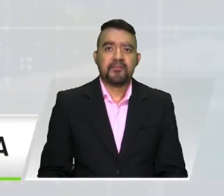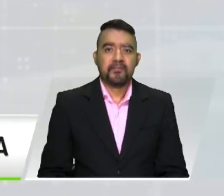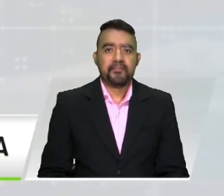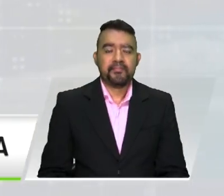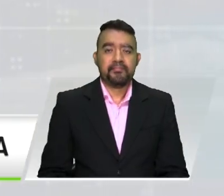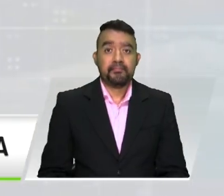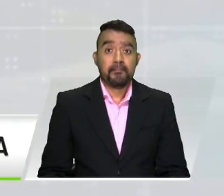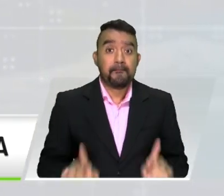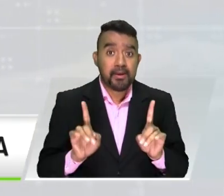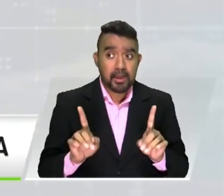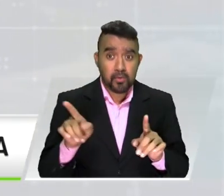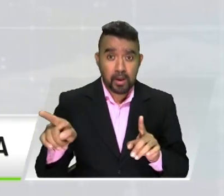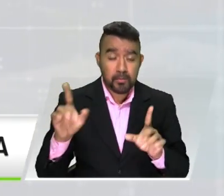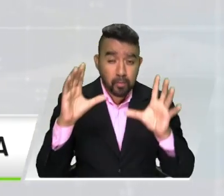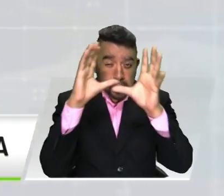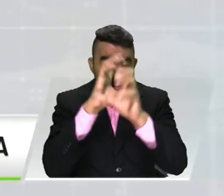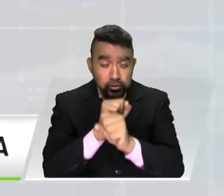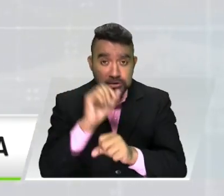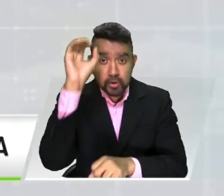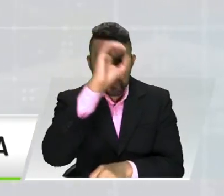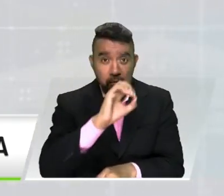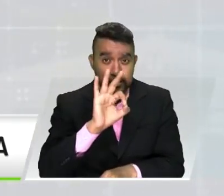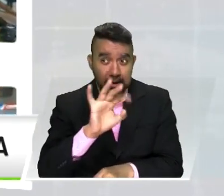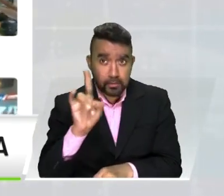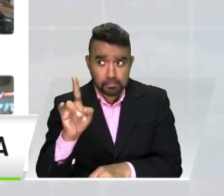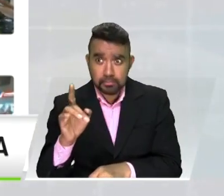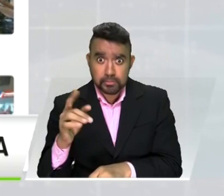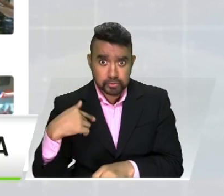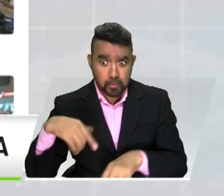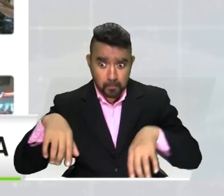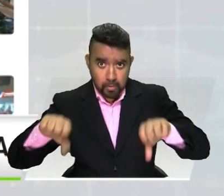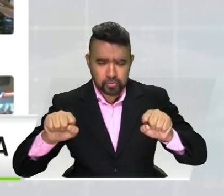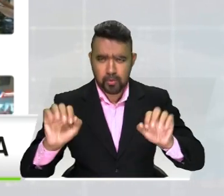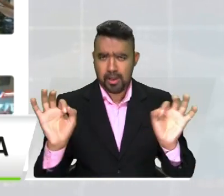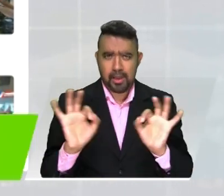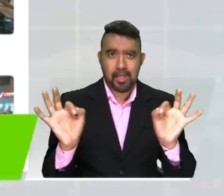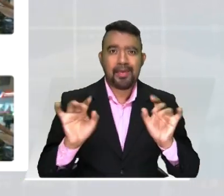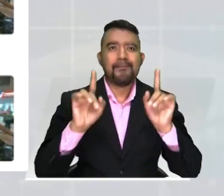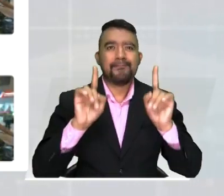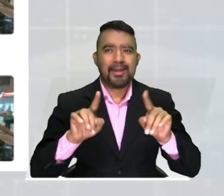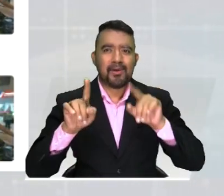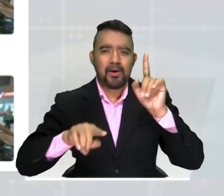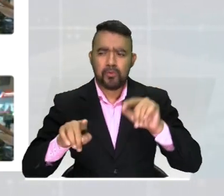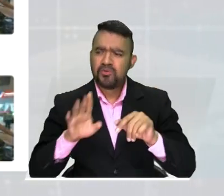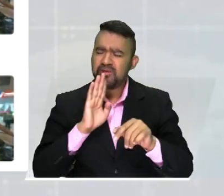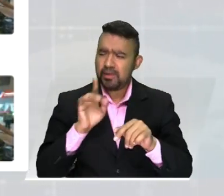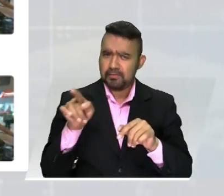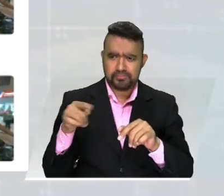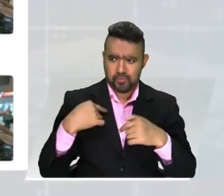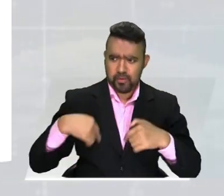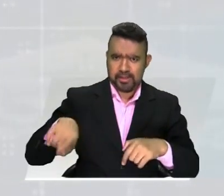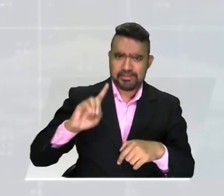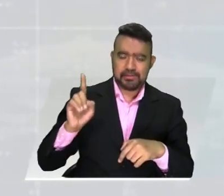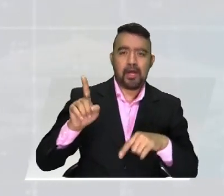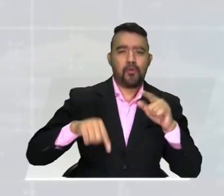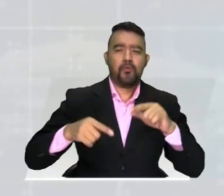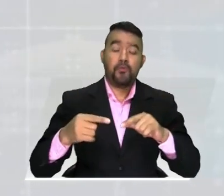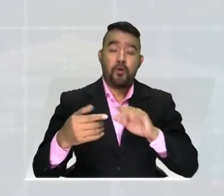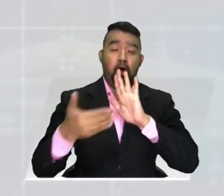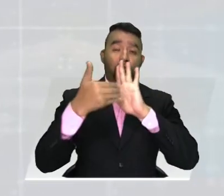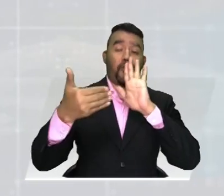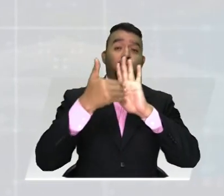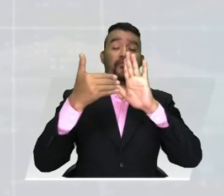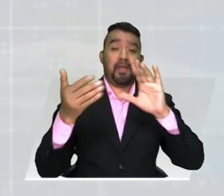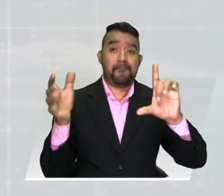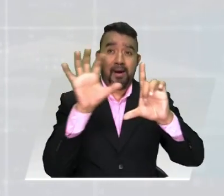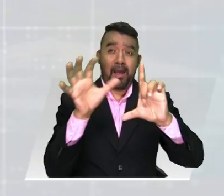no conducía la moto el día del accidente, pero en redes sociales la confunden con su amiga y ha recibido amenazas contra su